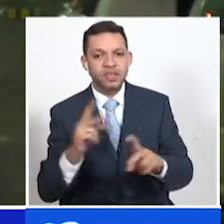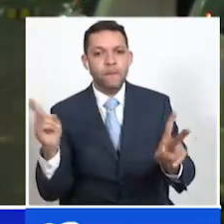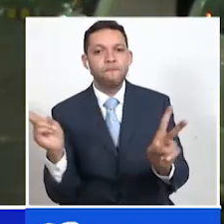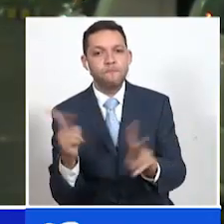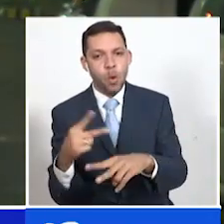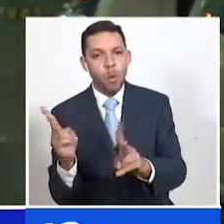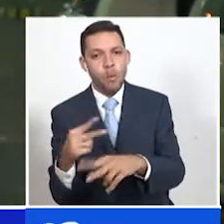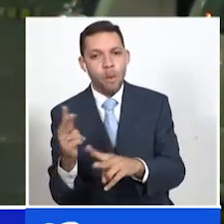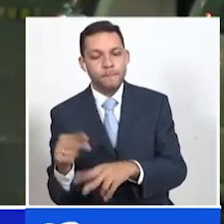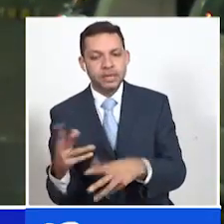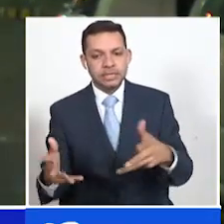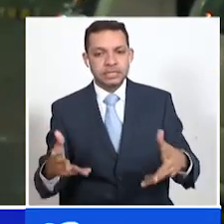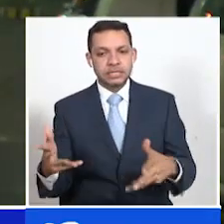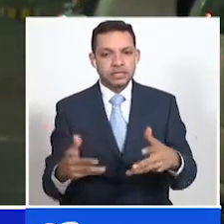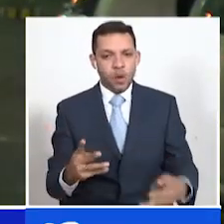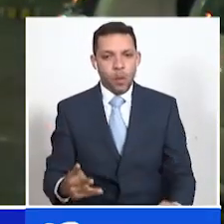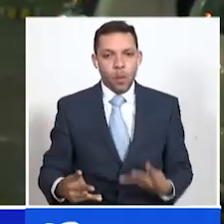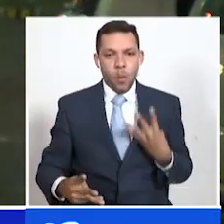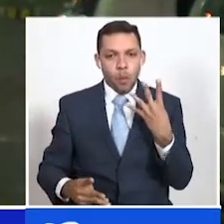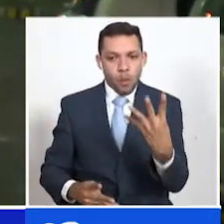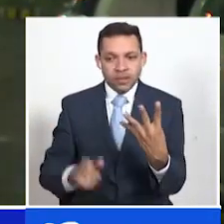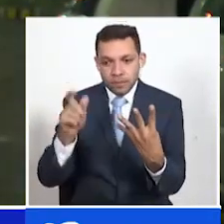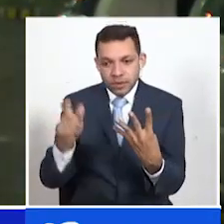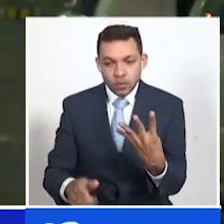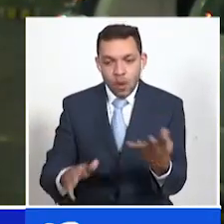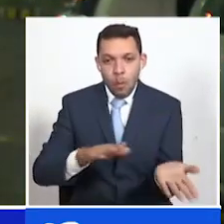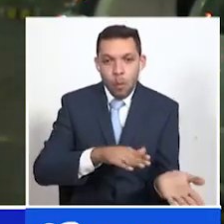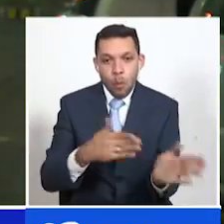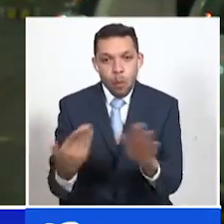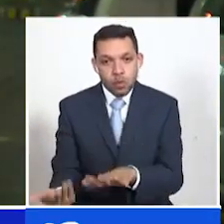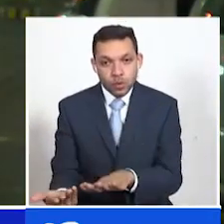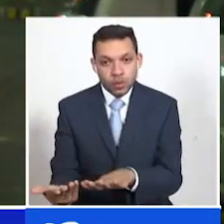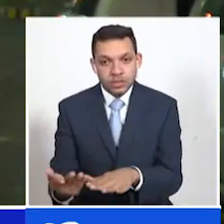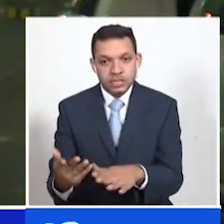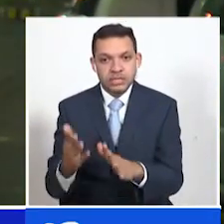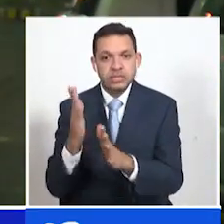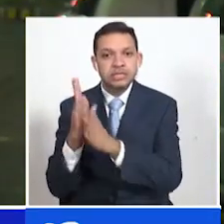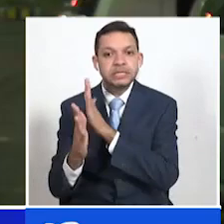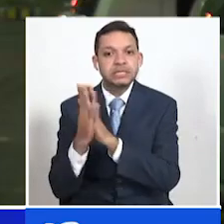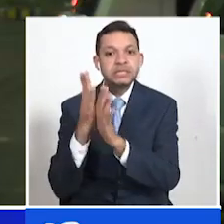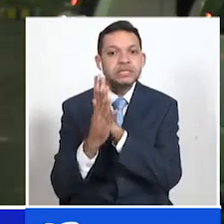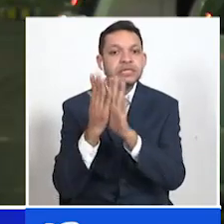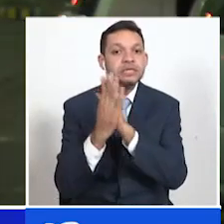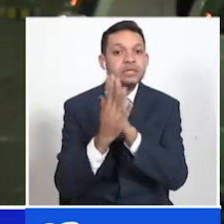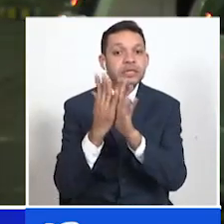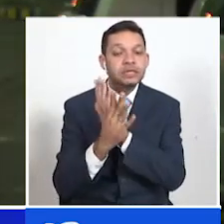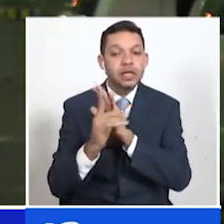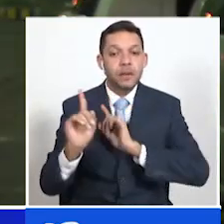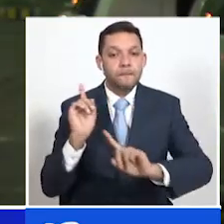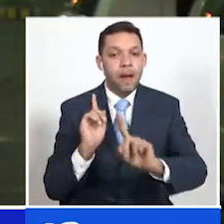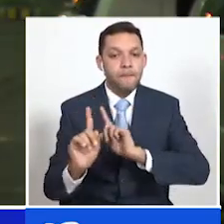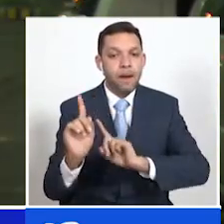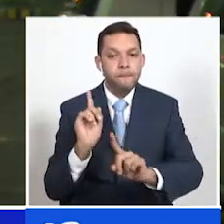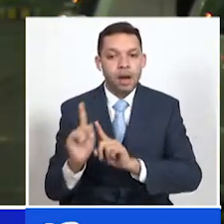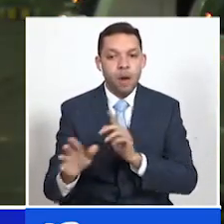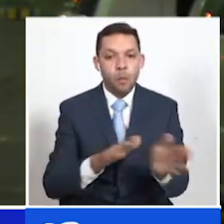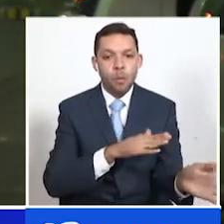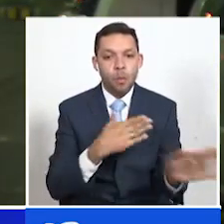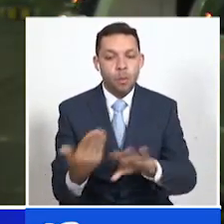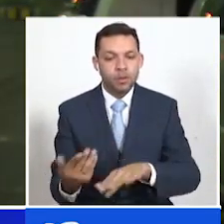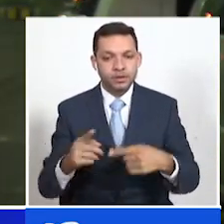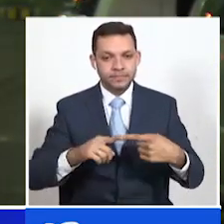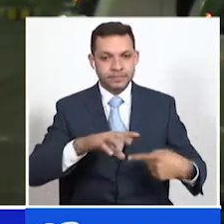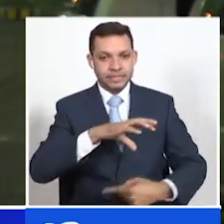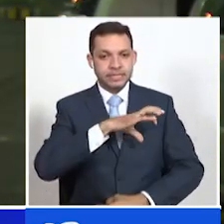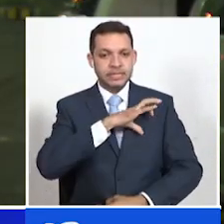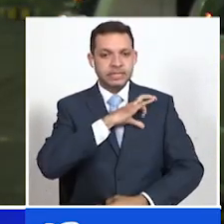ciudad, fueron 4 personas asesinadas en pleno centro de la ciudad y a plena luz del día. Esto fue el día sábado